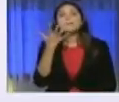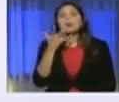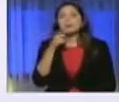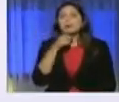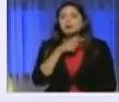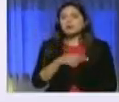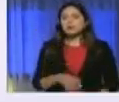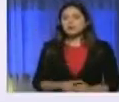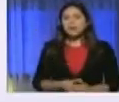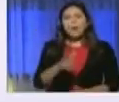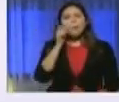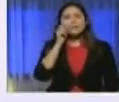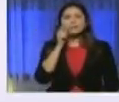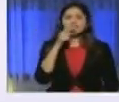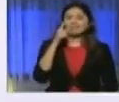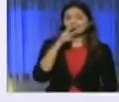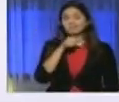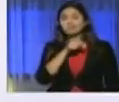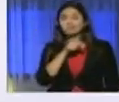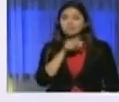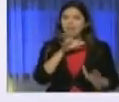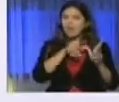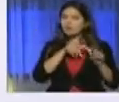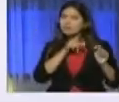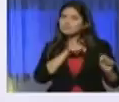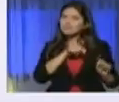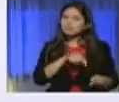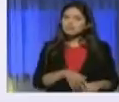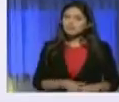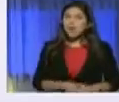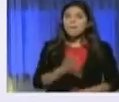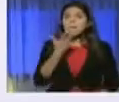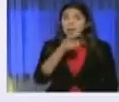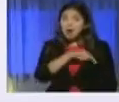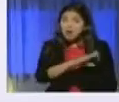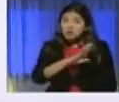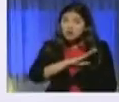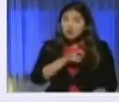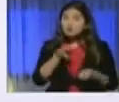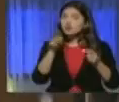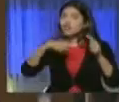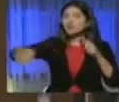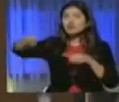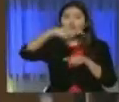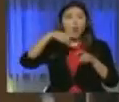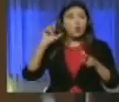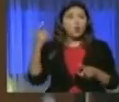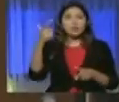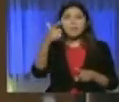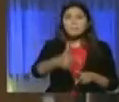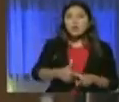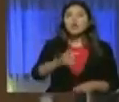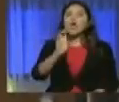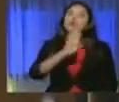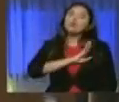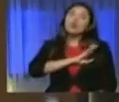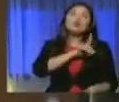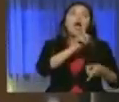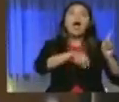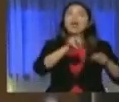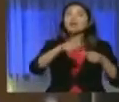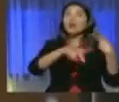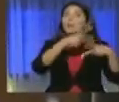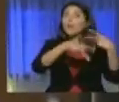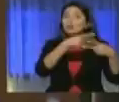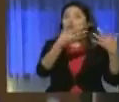este, bandidaje, fuera dueño de los sistemas de transporte del país, como es dueño de algunos sistemas productivos